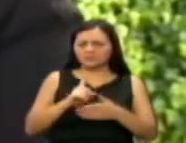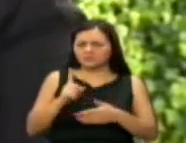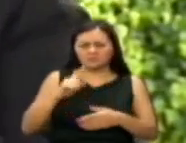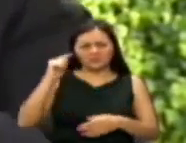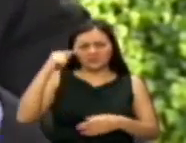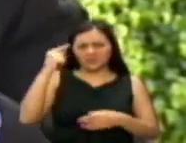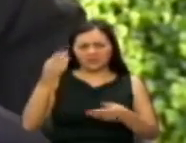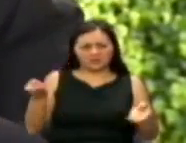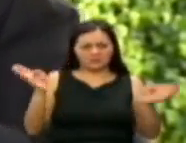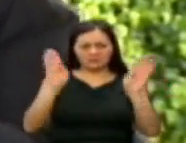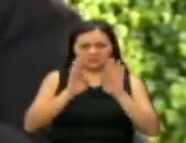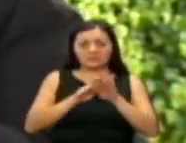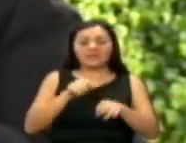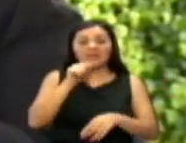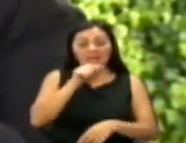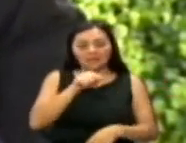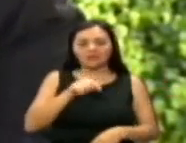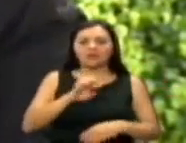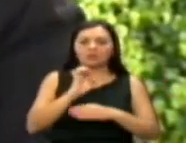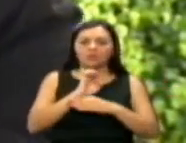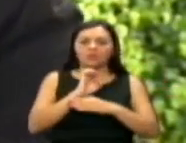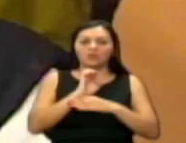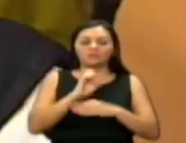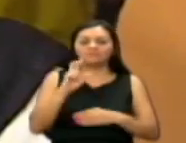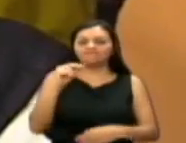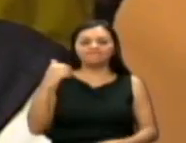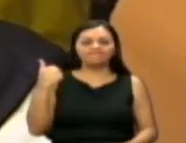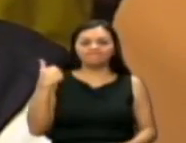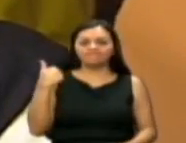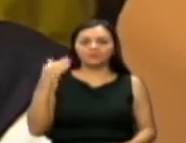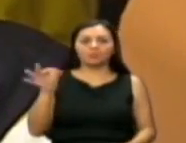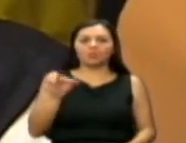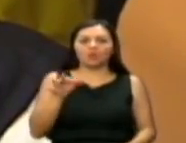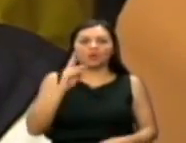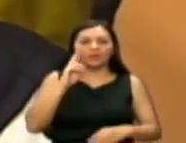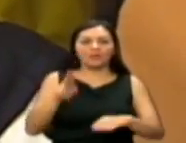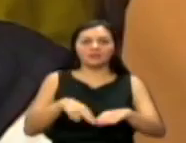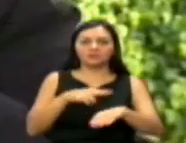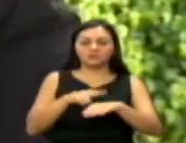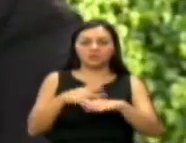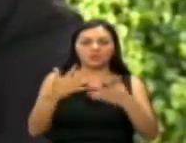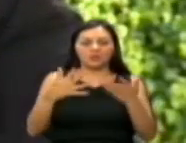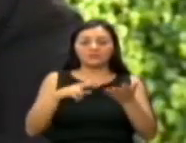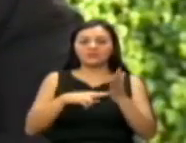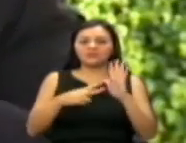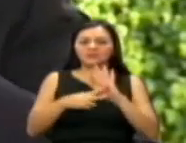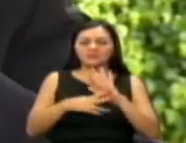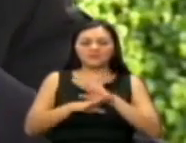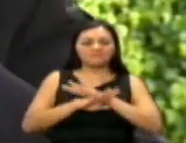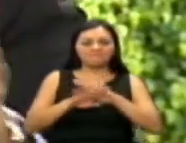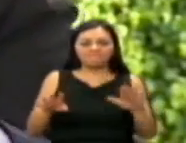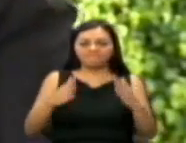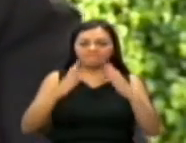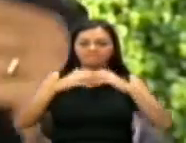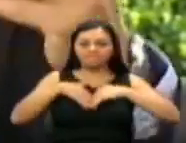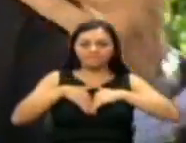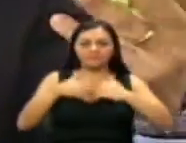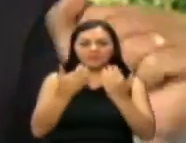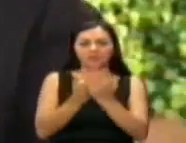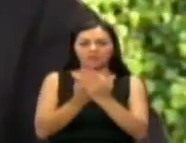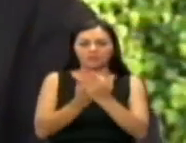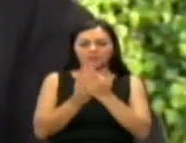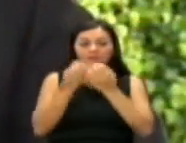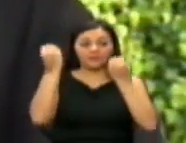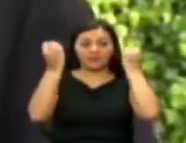loco. Eso es lo que está pasando en Ecuador por no tener moneda nacional. Eso tritura la economía. Hemos tenido que ser muy creativos, como